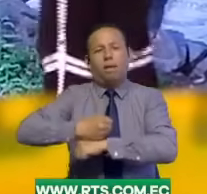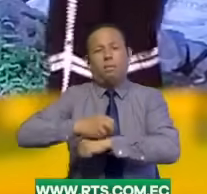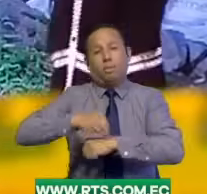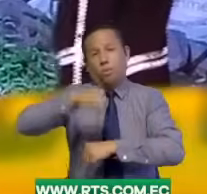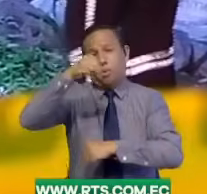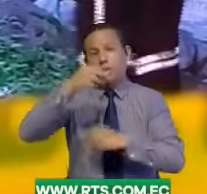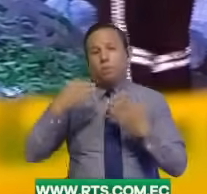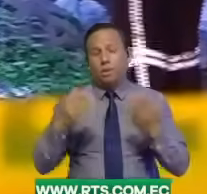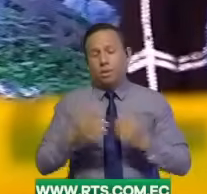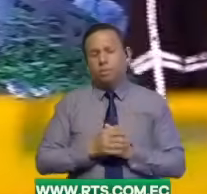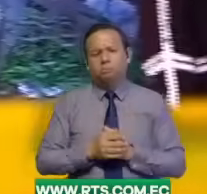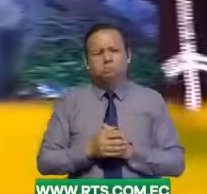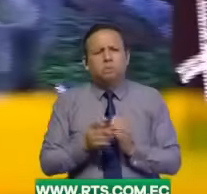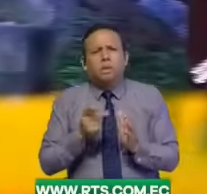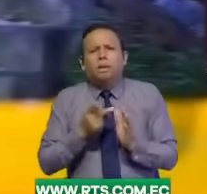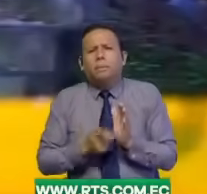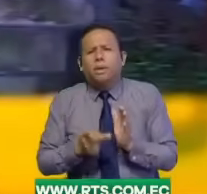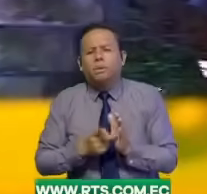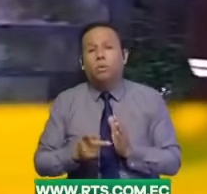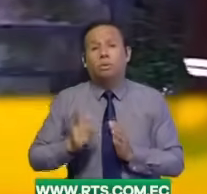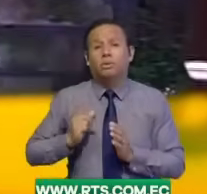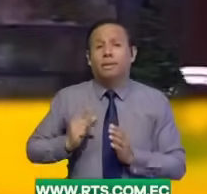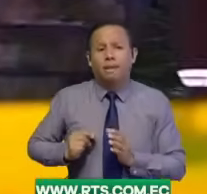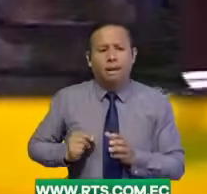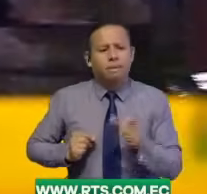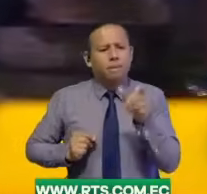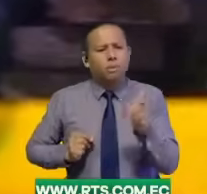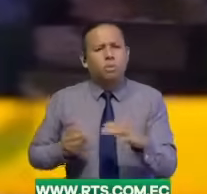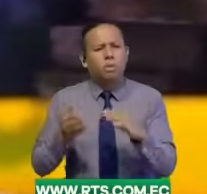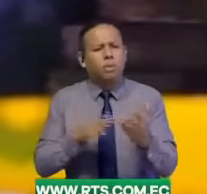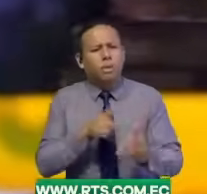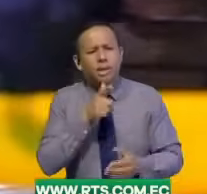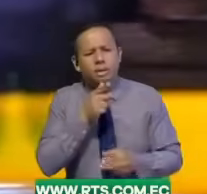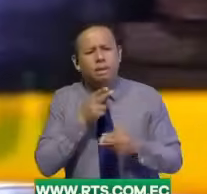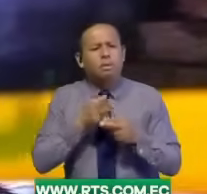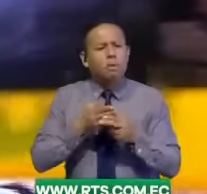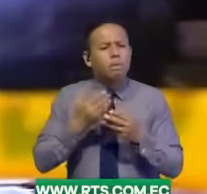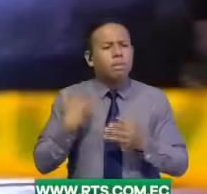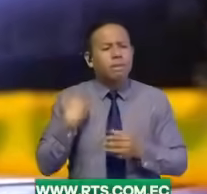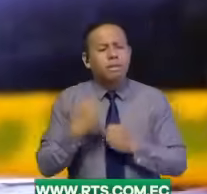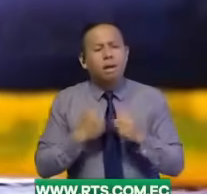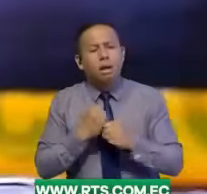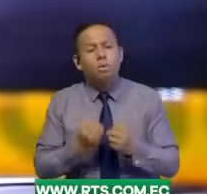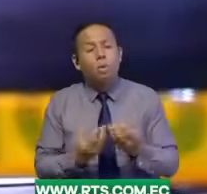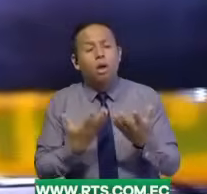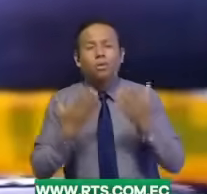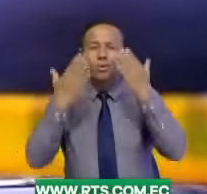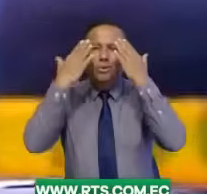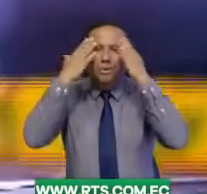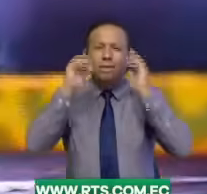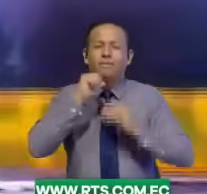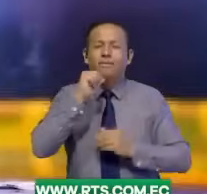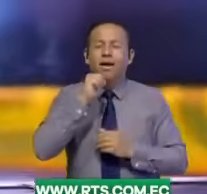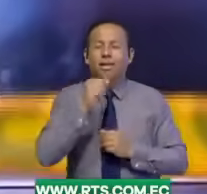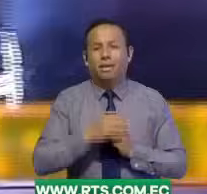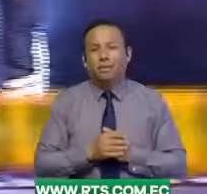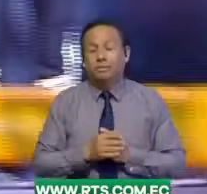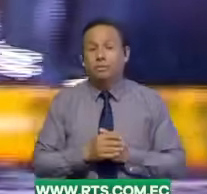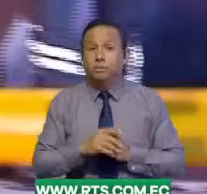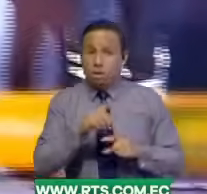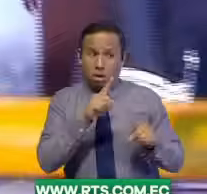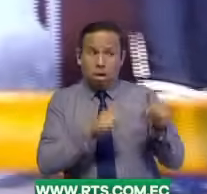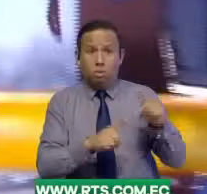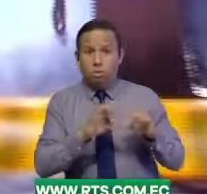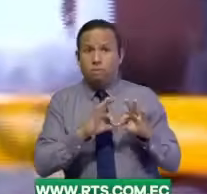Aún desconocemos, no se ha informado la identidad o la edad de la víctima, pero conocemos que también hay por aquí